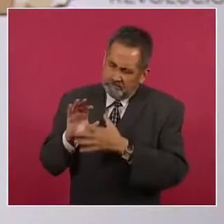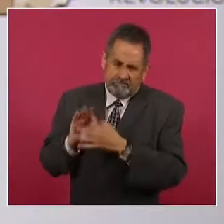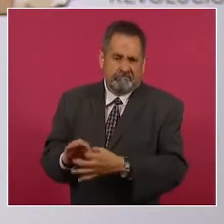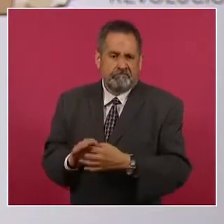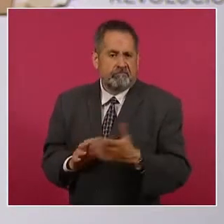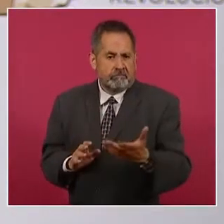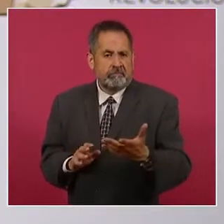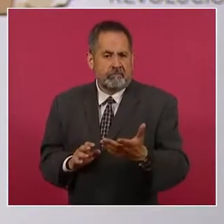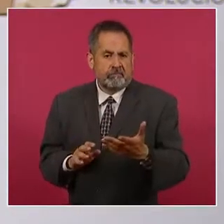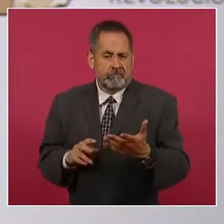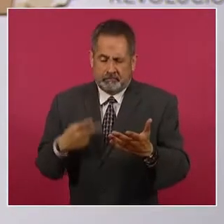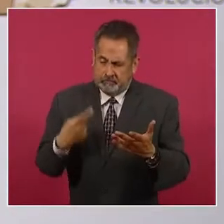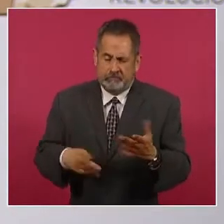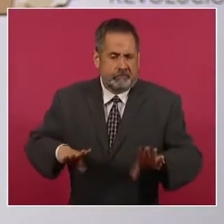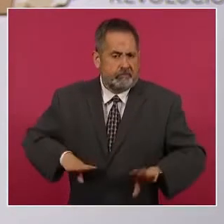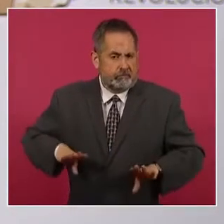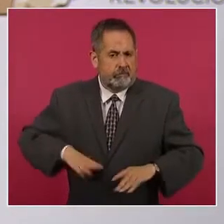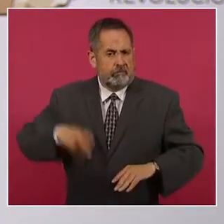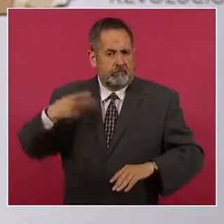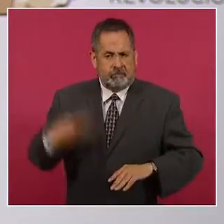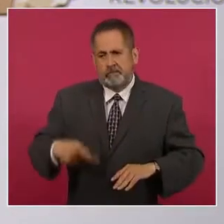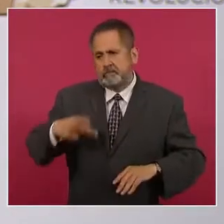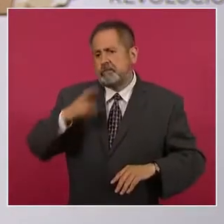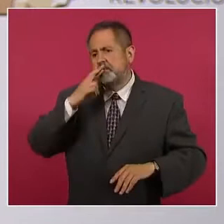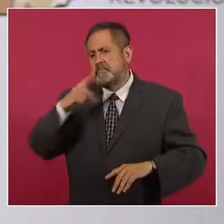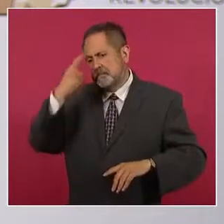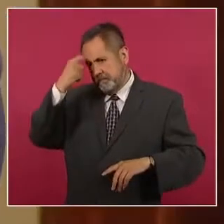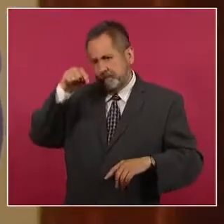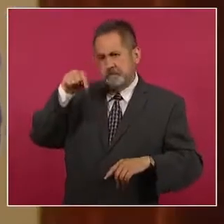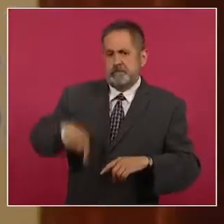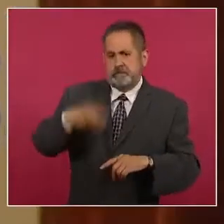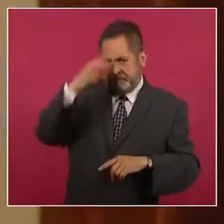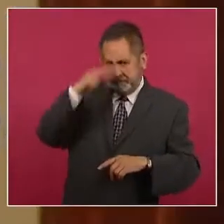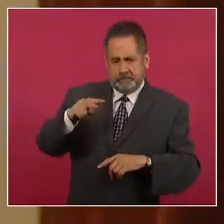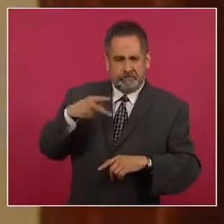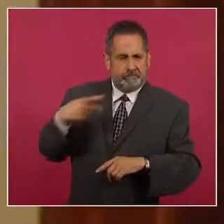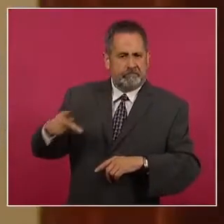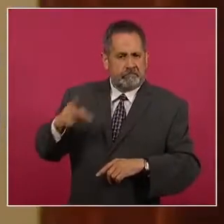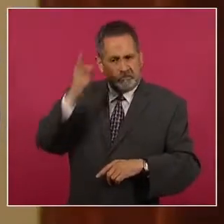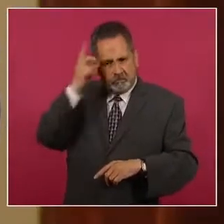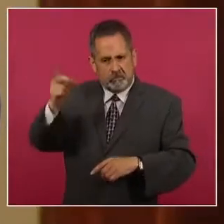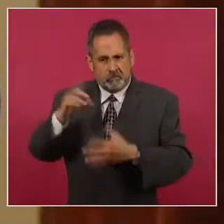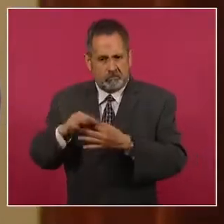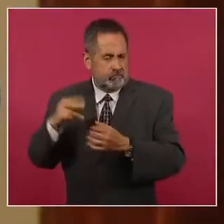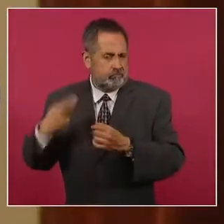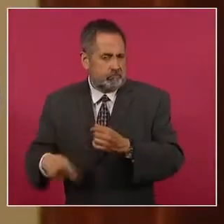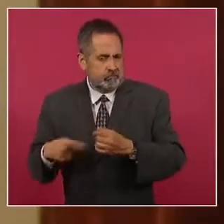y a los intereses superiores de nuestra patria.